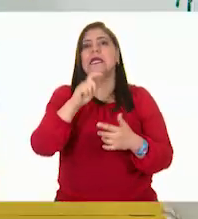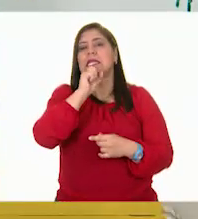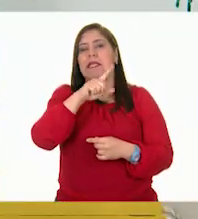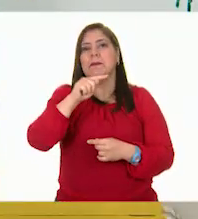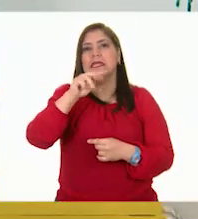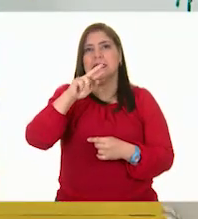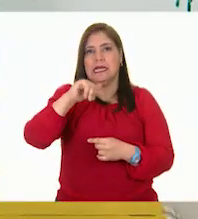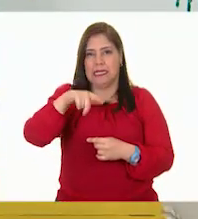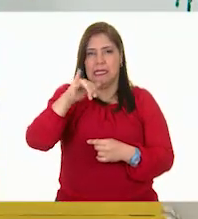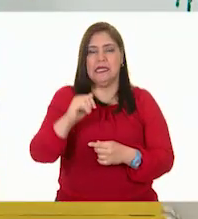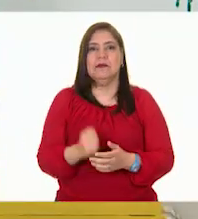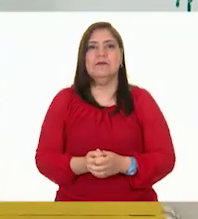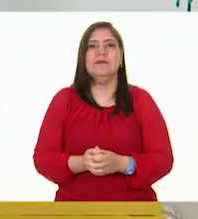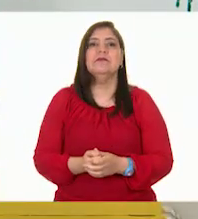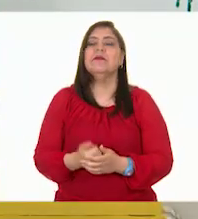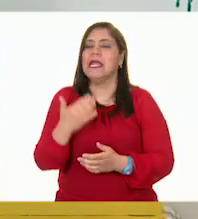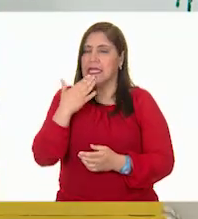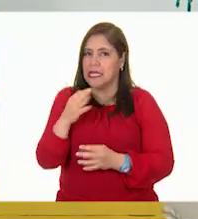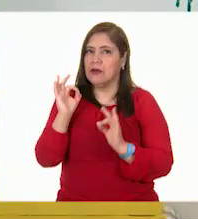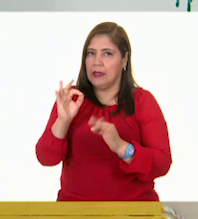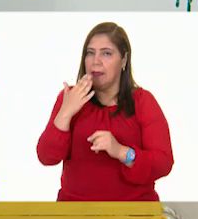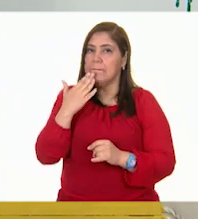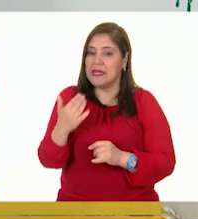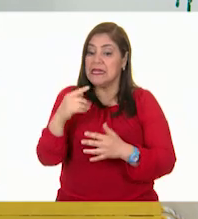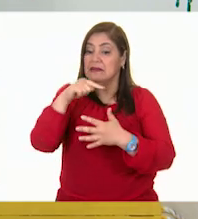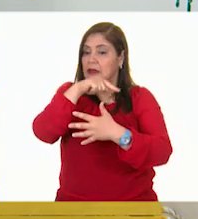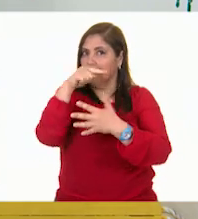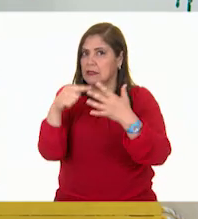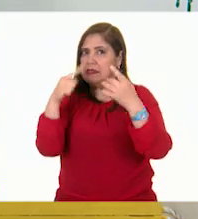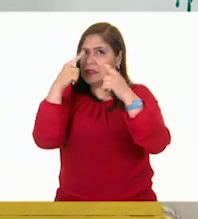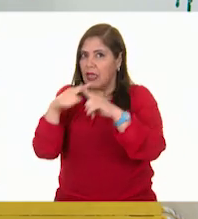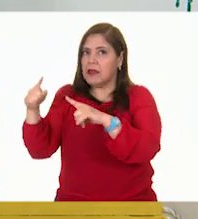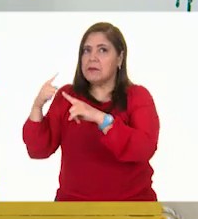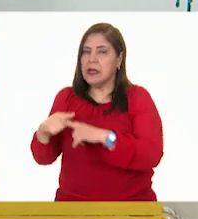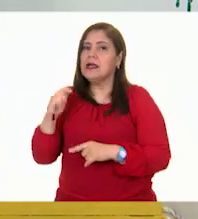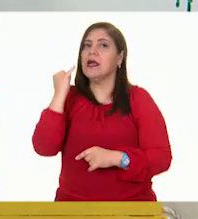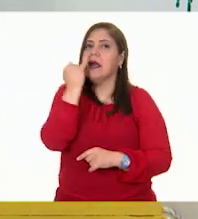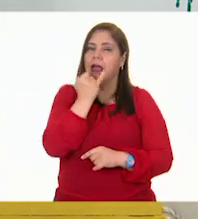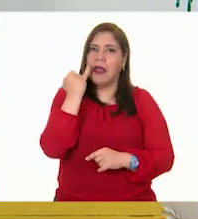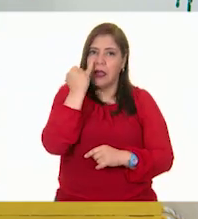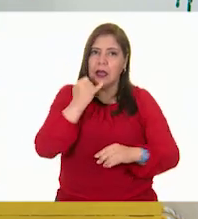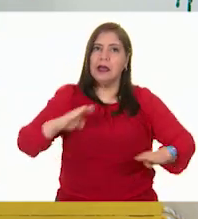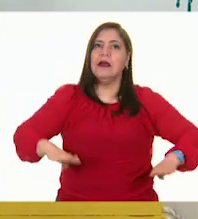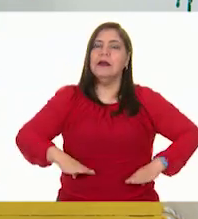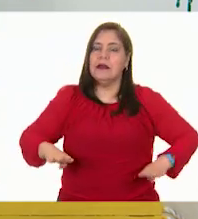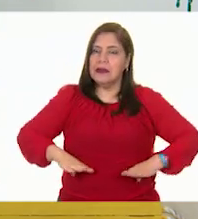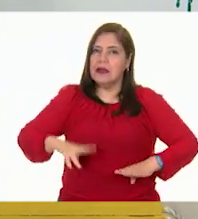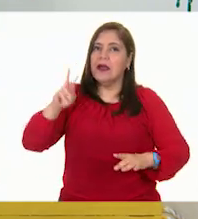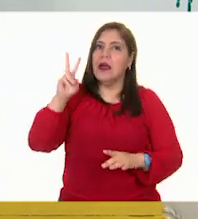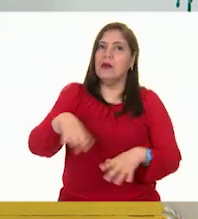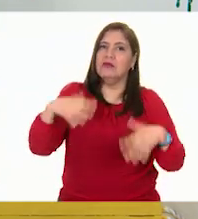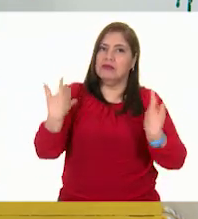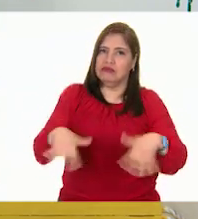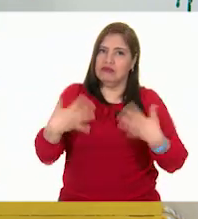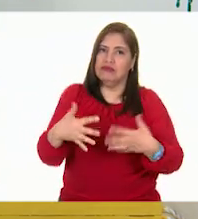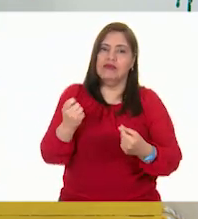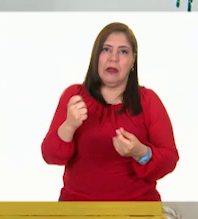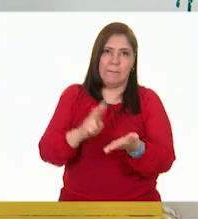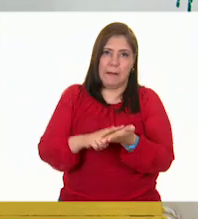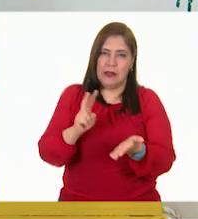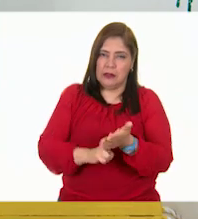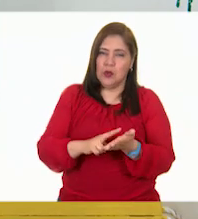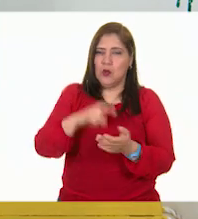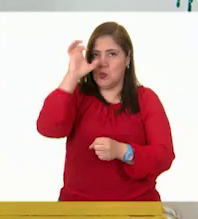correcto, totalmente correcto. Una gran riqueza, ¿verdad? Una diversidad cultural, ¿verdad? Así es.